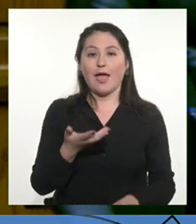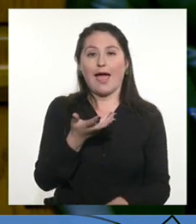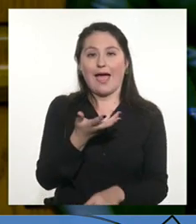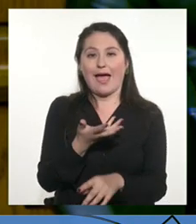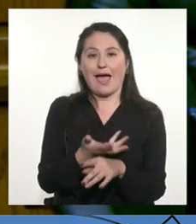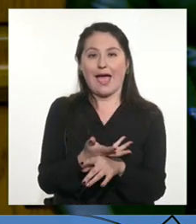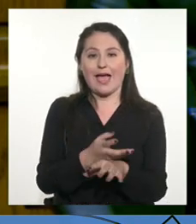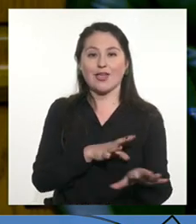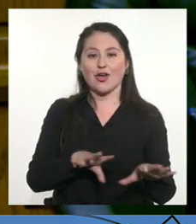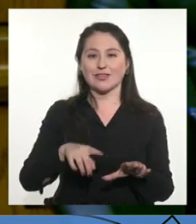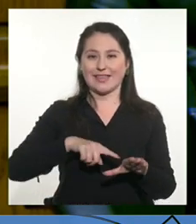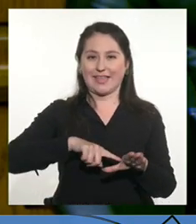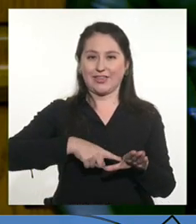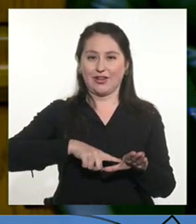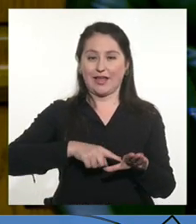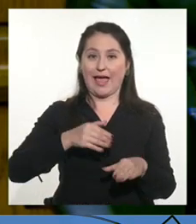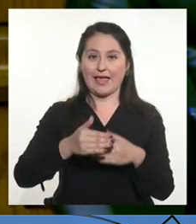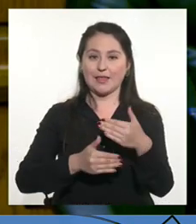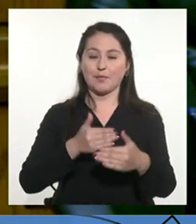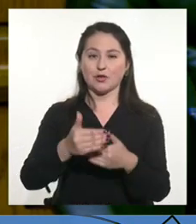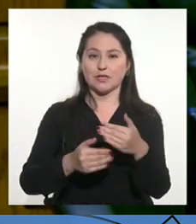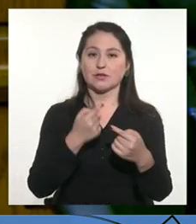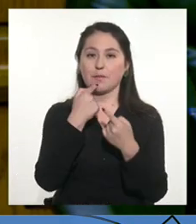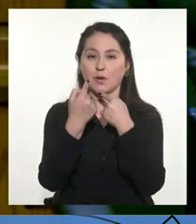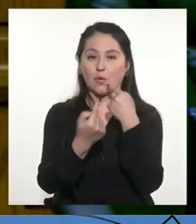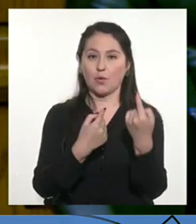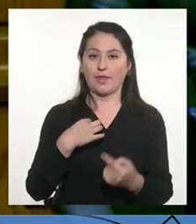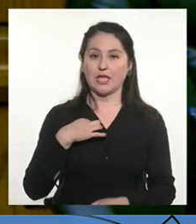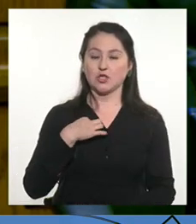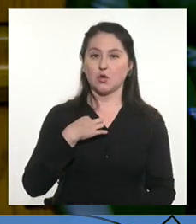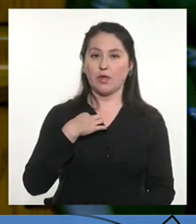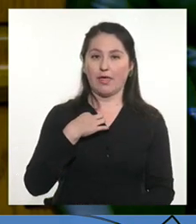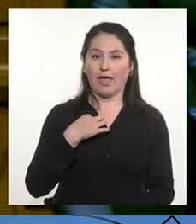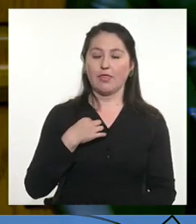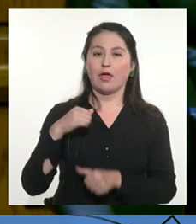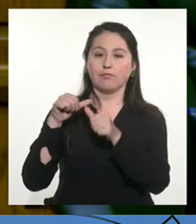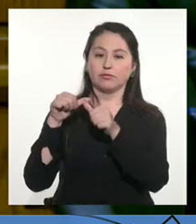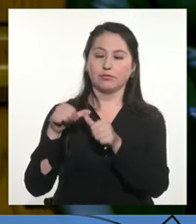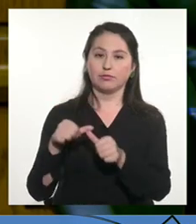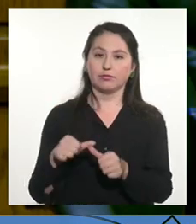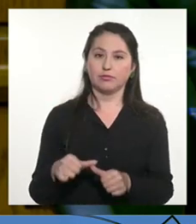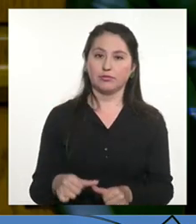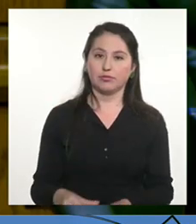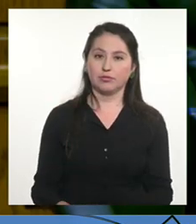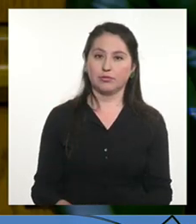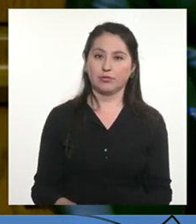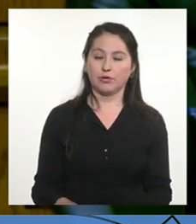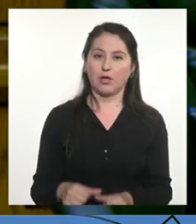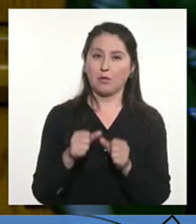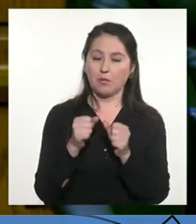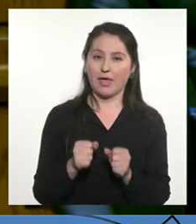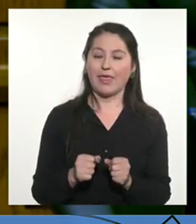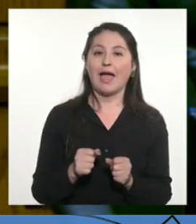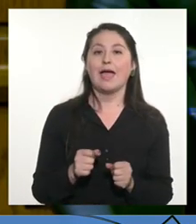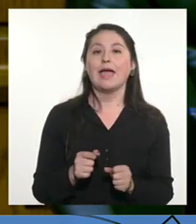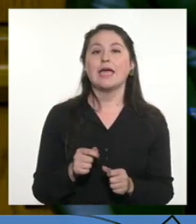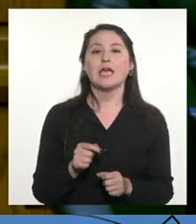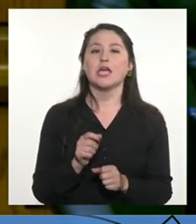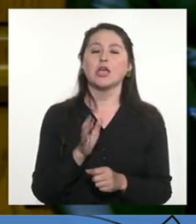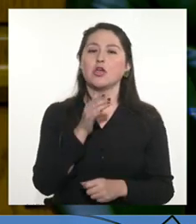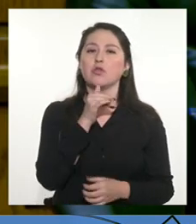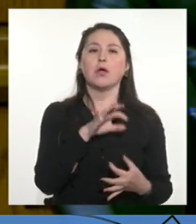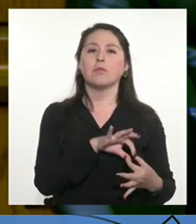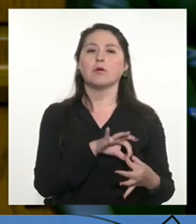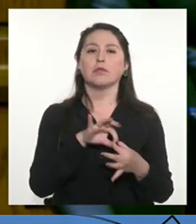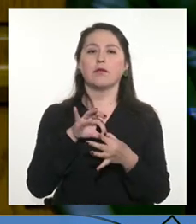para que este proceso de consulta ciudadana sea permanente y no veo razones para no permitir que los